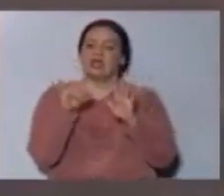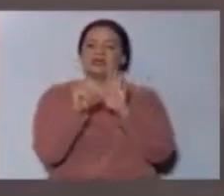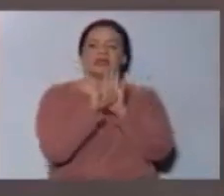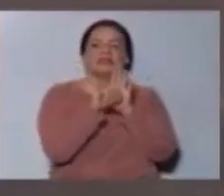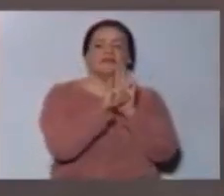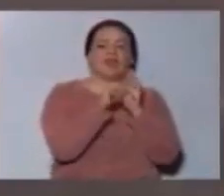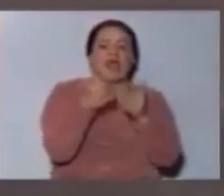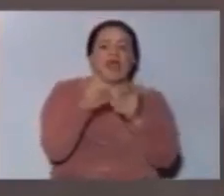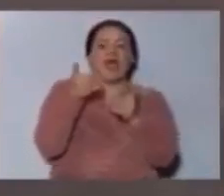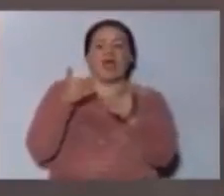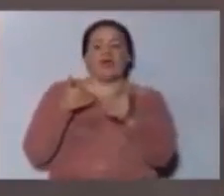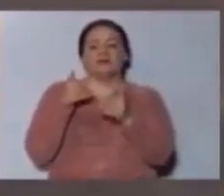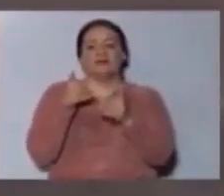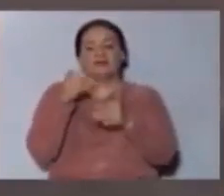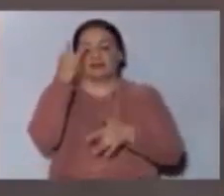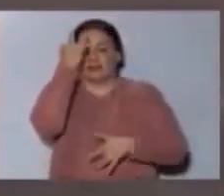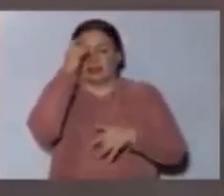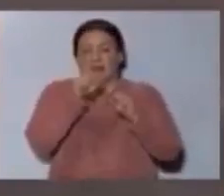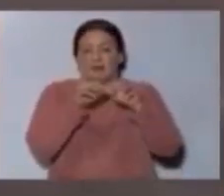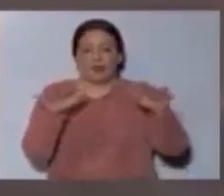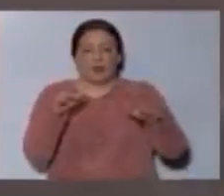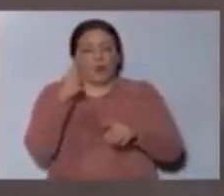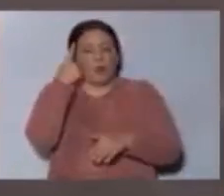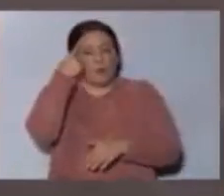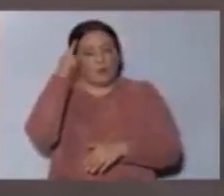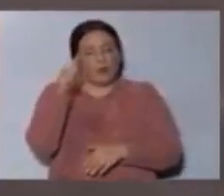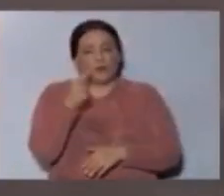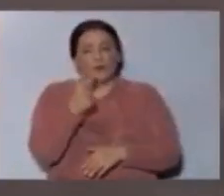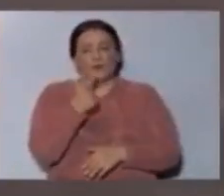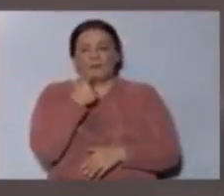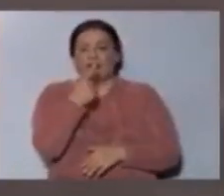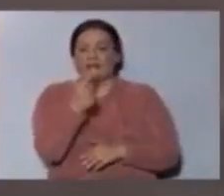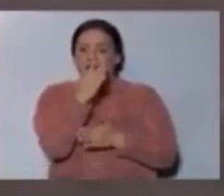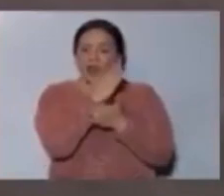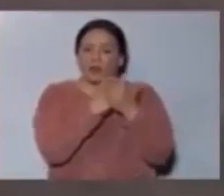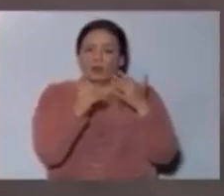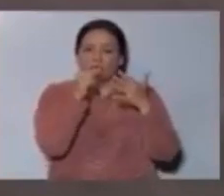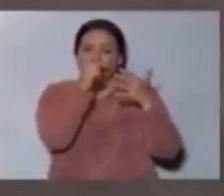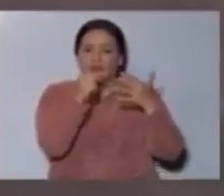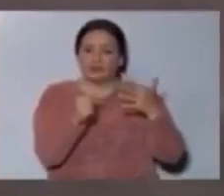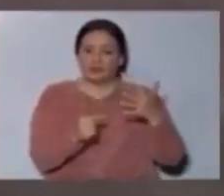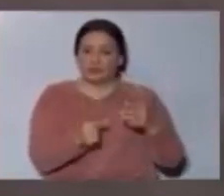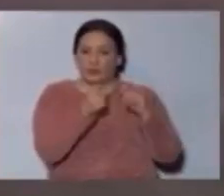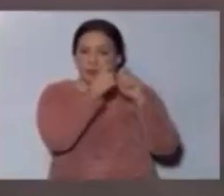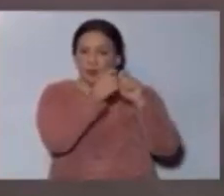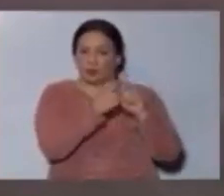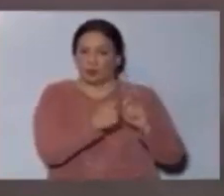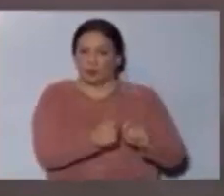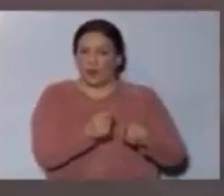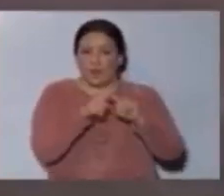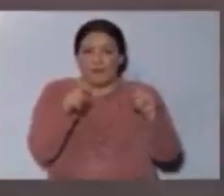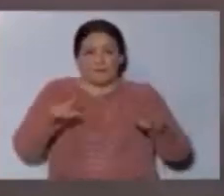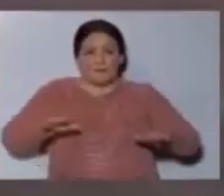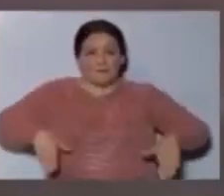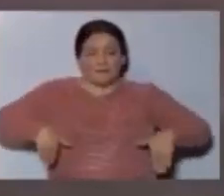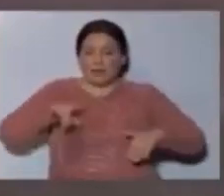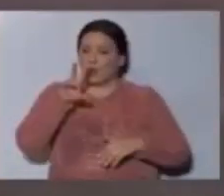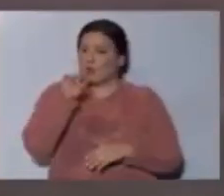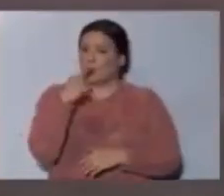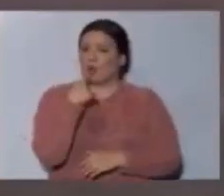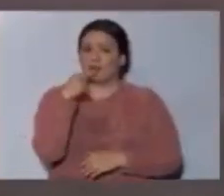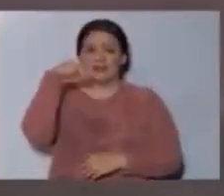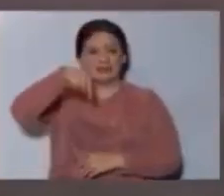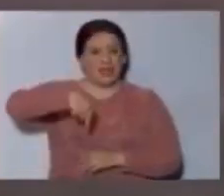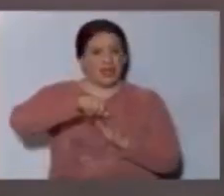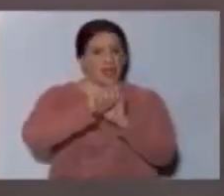por mencionar algunos de estos puntos. Pero no lo dice en el primer poder de la